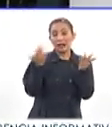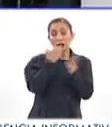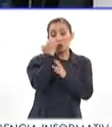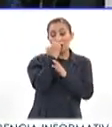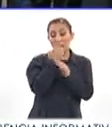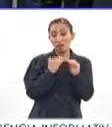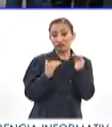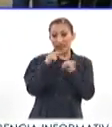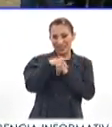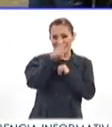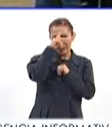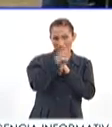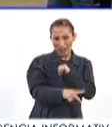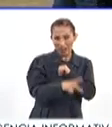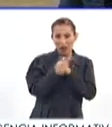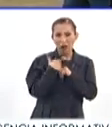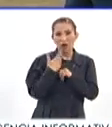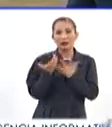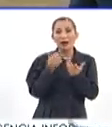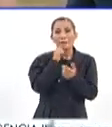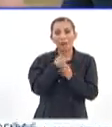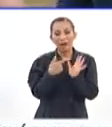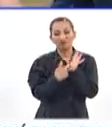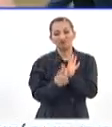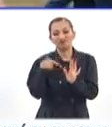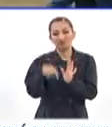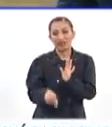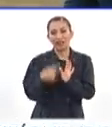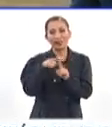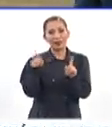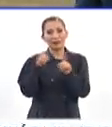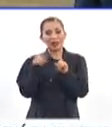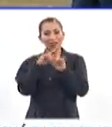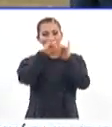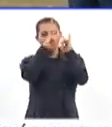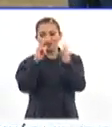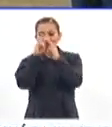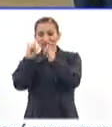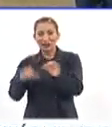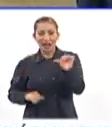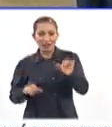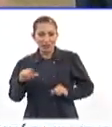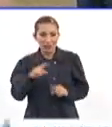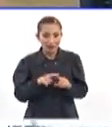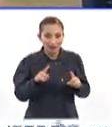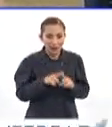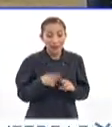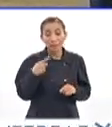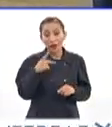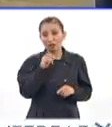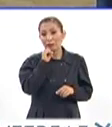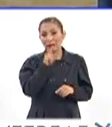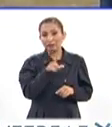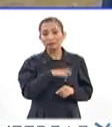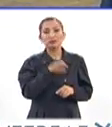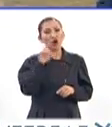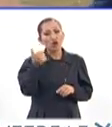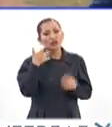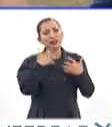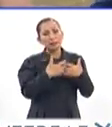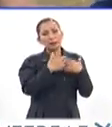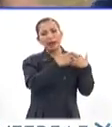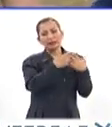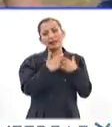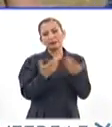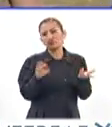más importantes de nuestro país van a tener presencia aquí con diferentes stands y actividades. Sin embargo, también otras